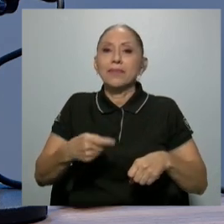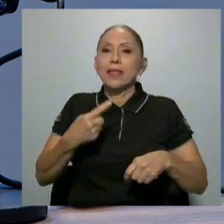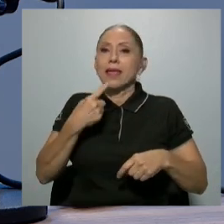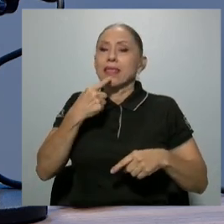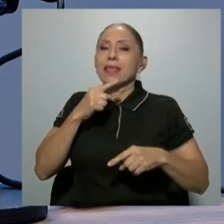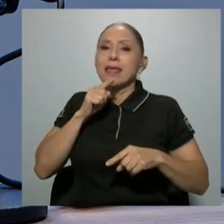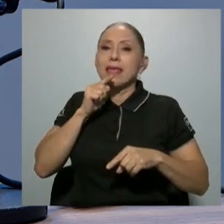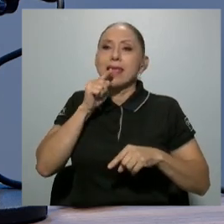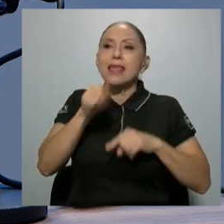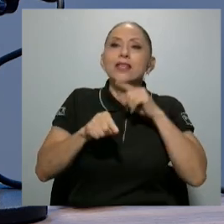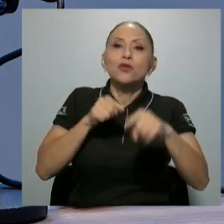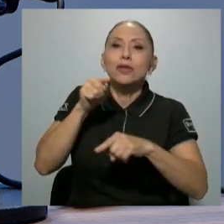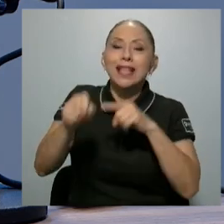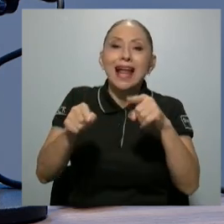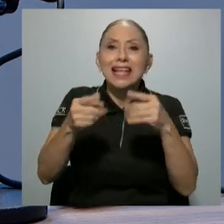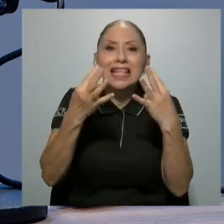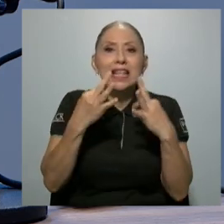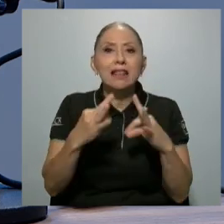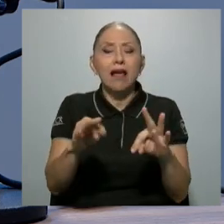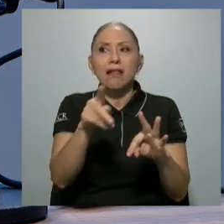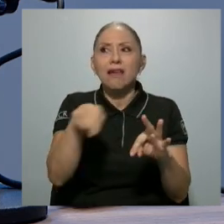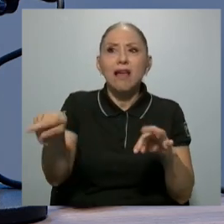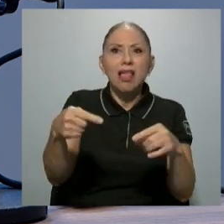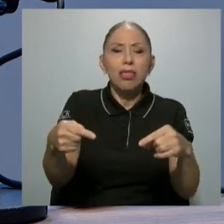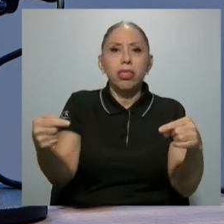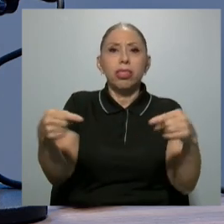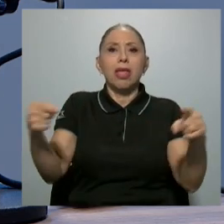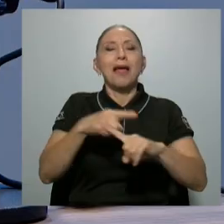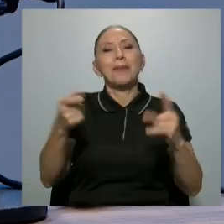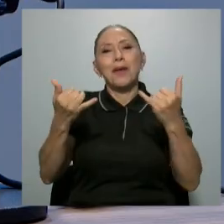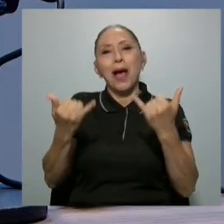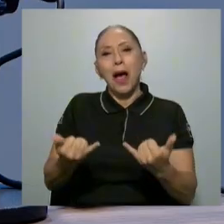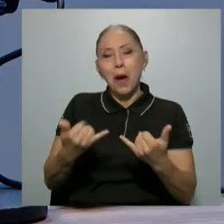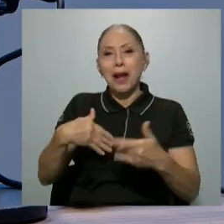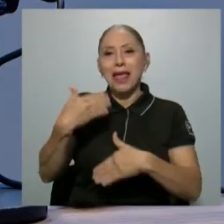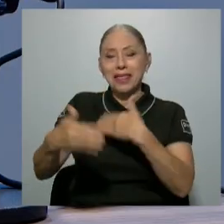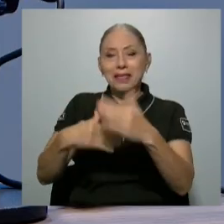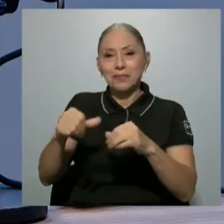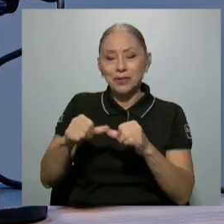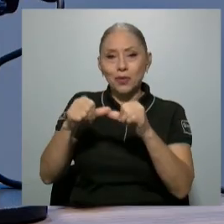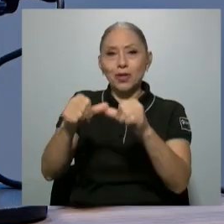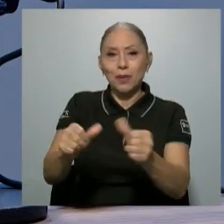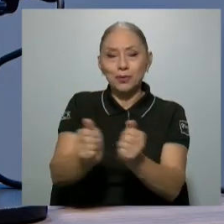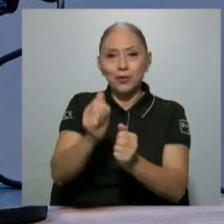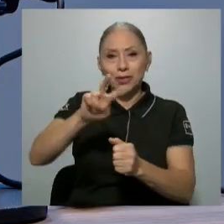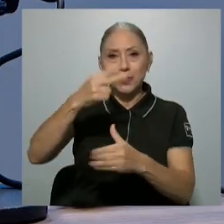antagonizar. Pero vamos a pedirle al canal que nos invite al segundo segmento, don José Luis.